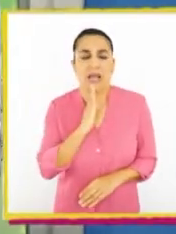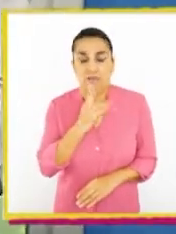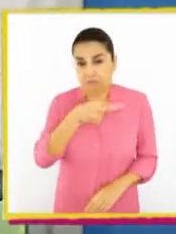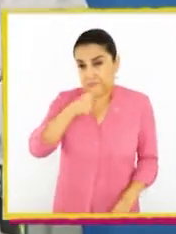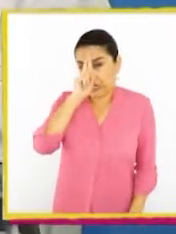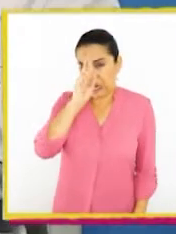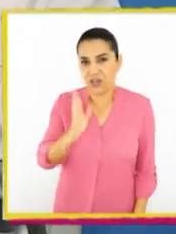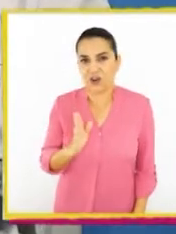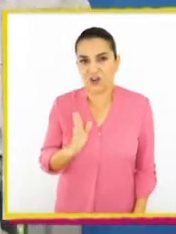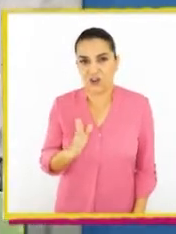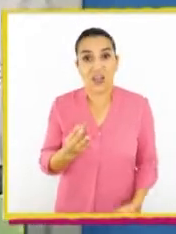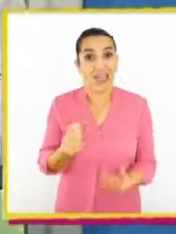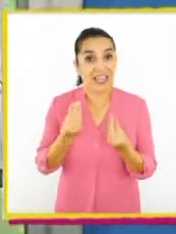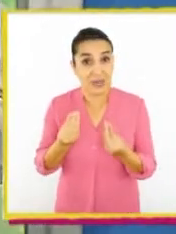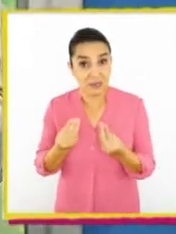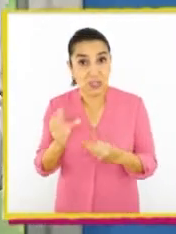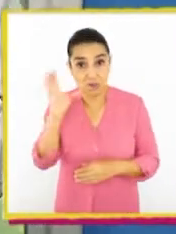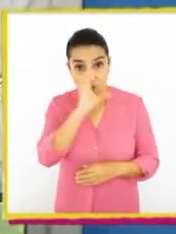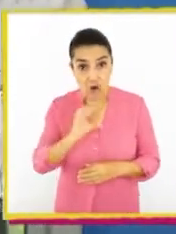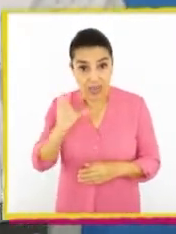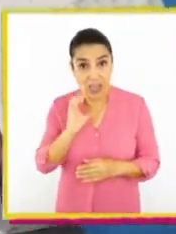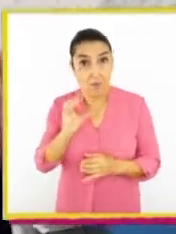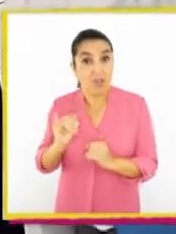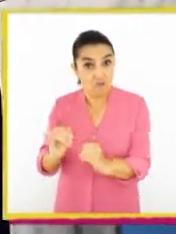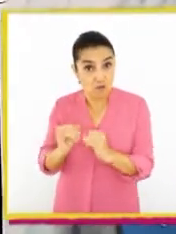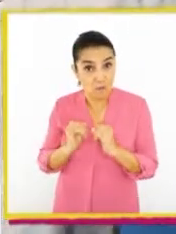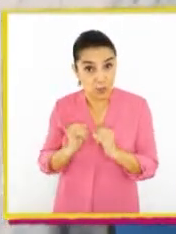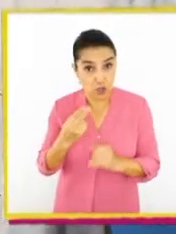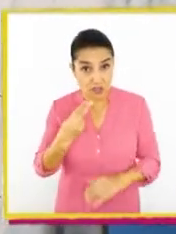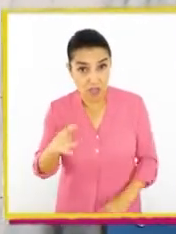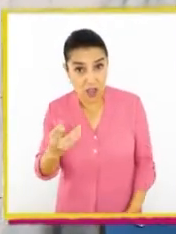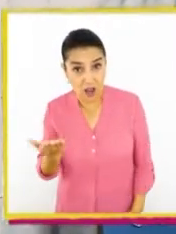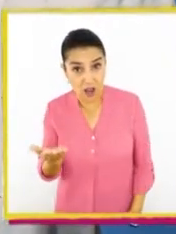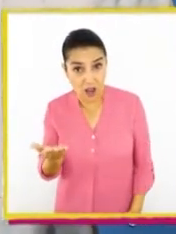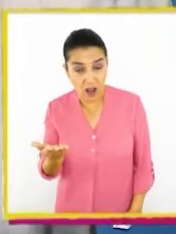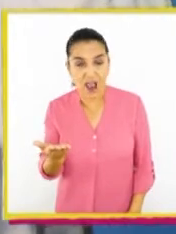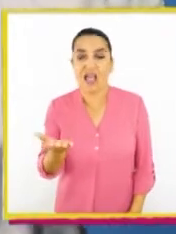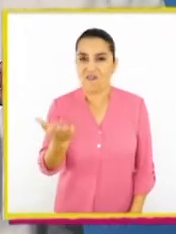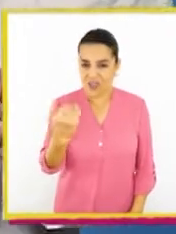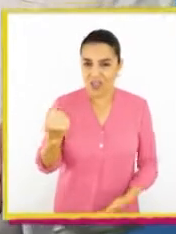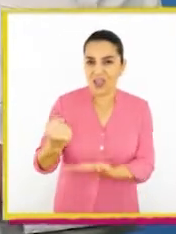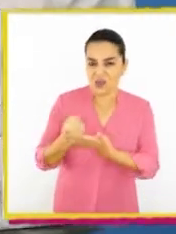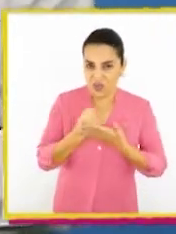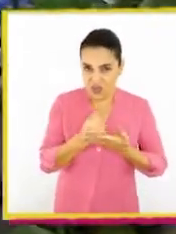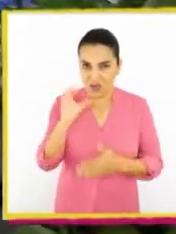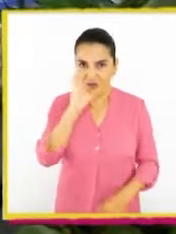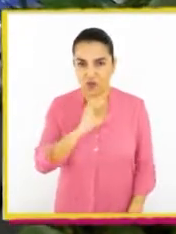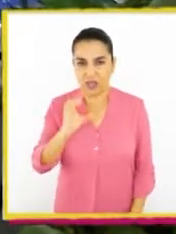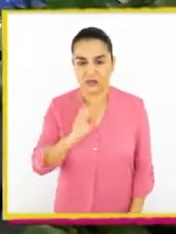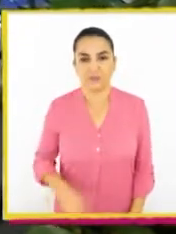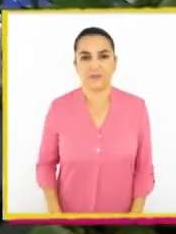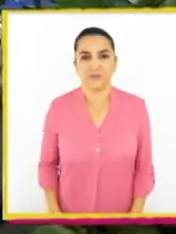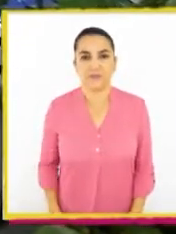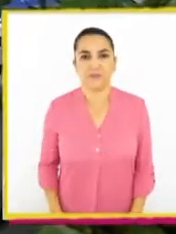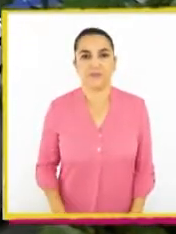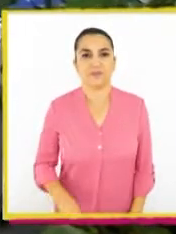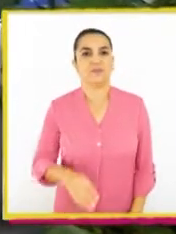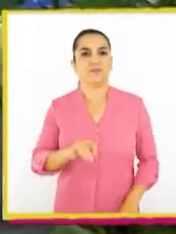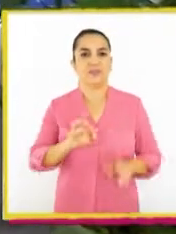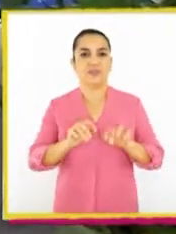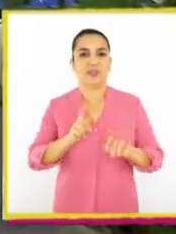Igual raro. ¿Qué les parece que busquemos información sobre él? Ayúdame a buscar. A